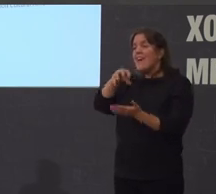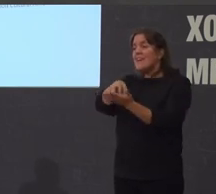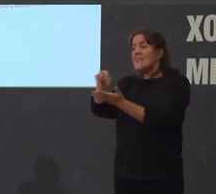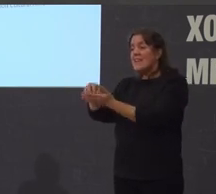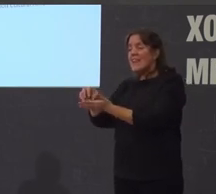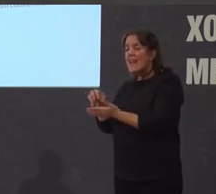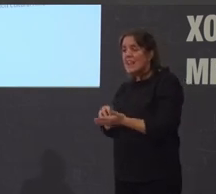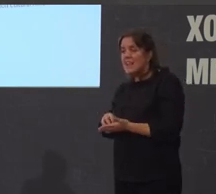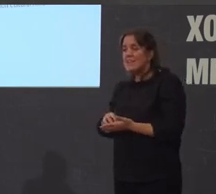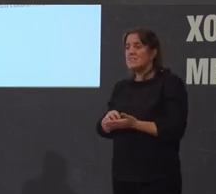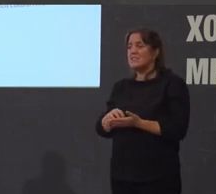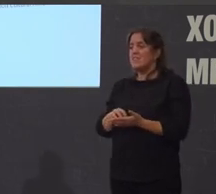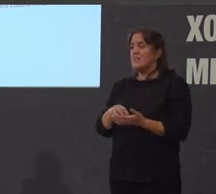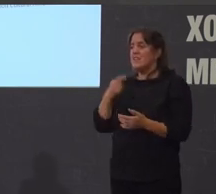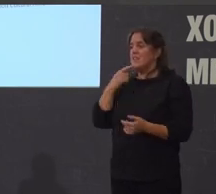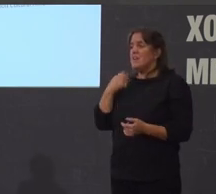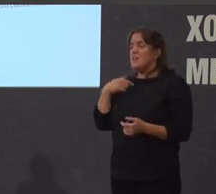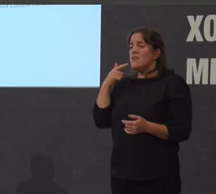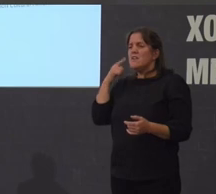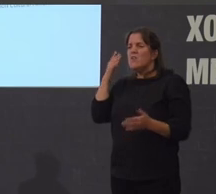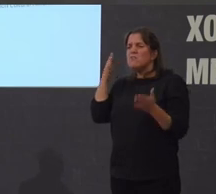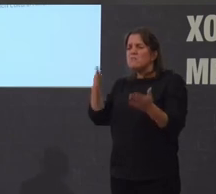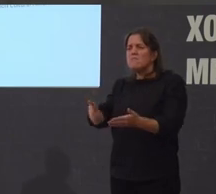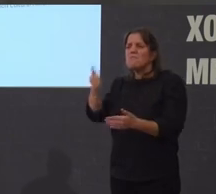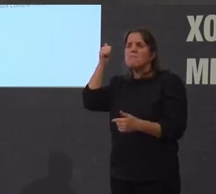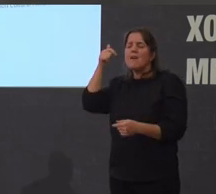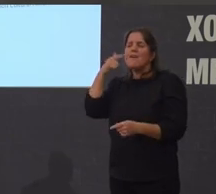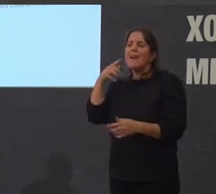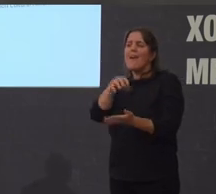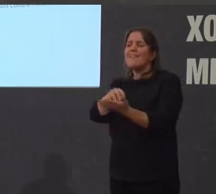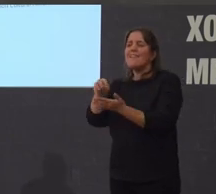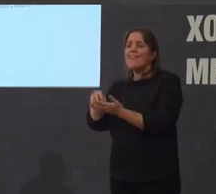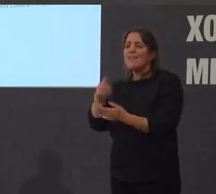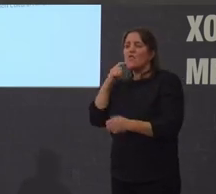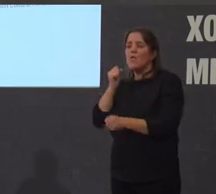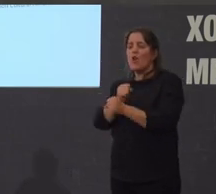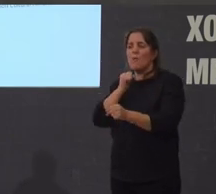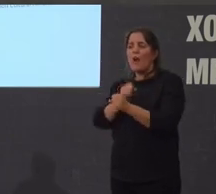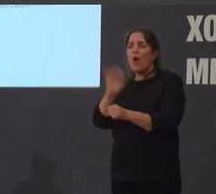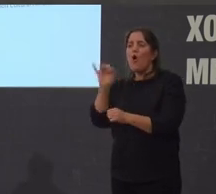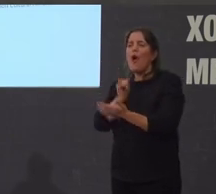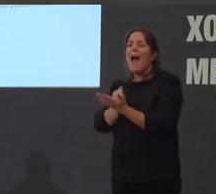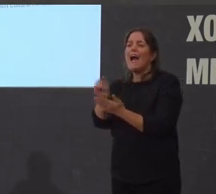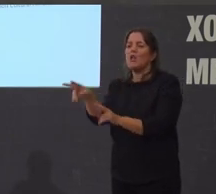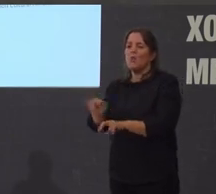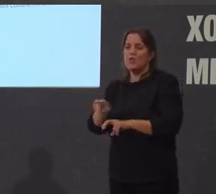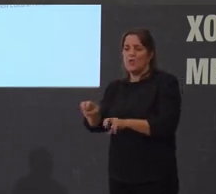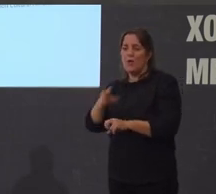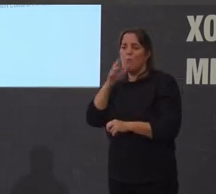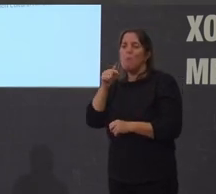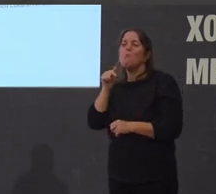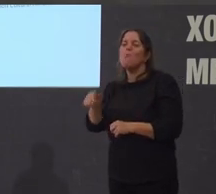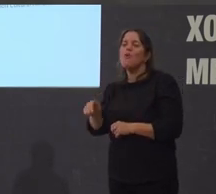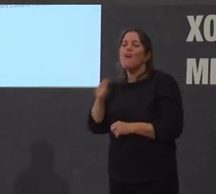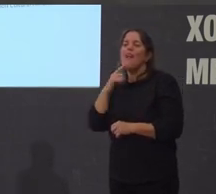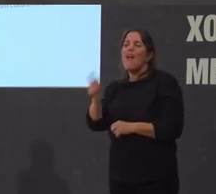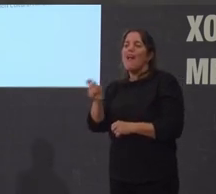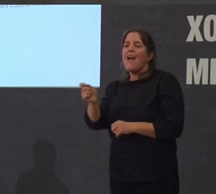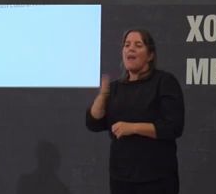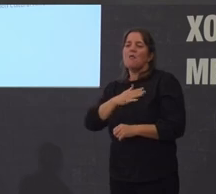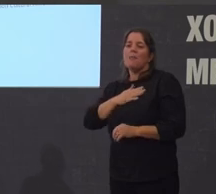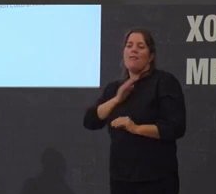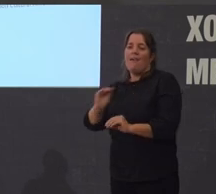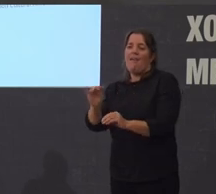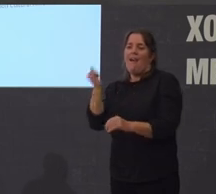fundamentalmente en entidades obreiras o sociedades de agricultores porque eran las que tenían normalmente las propiedades